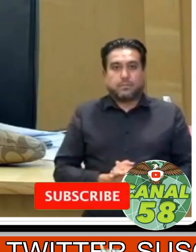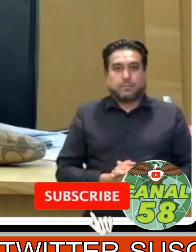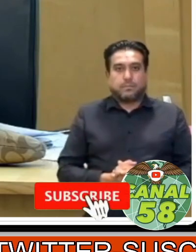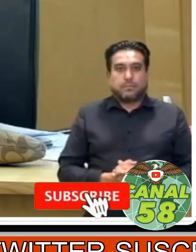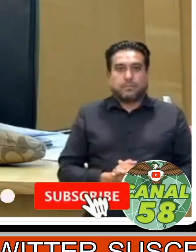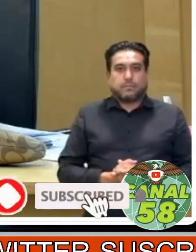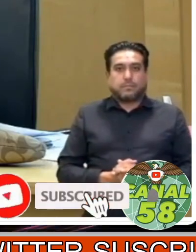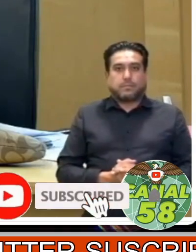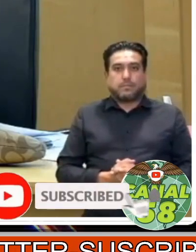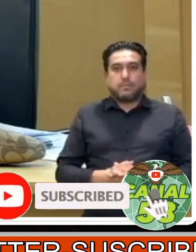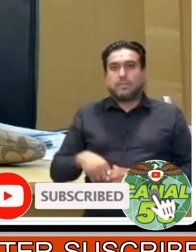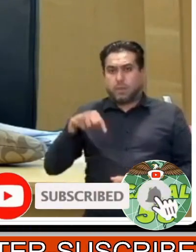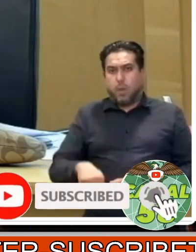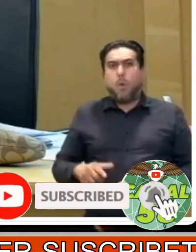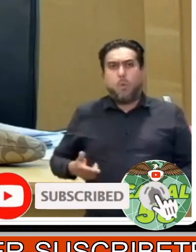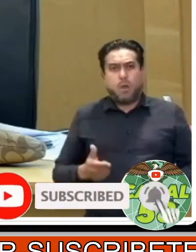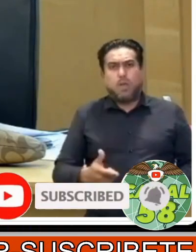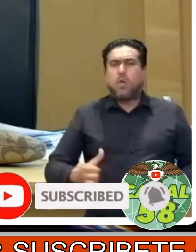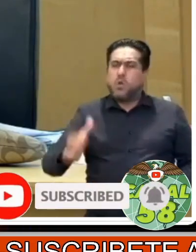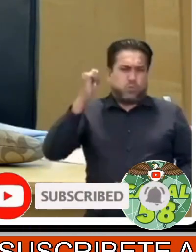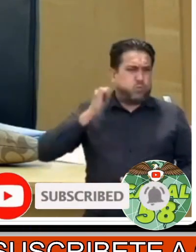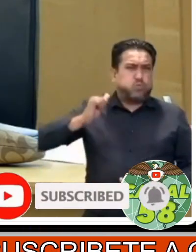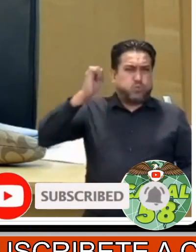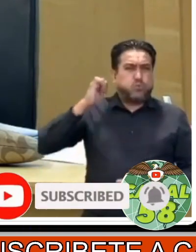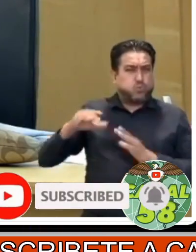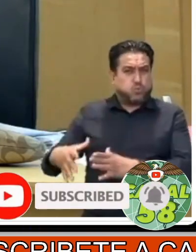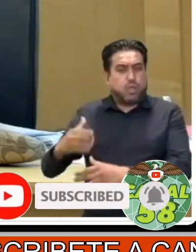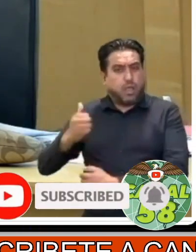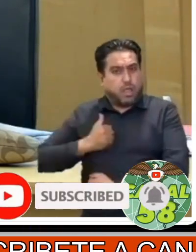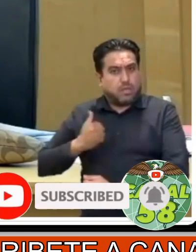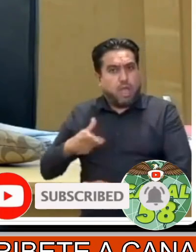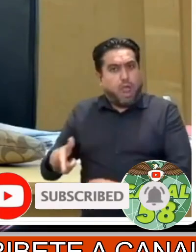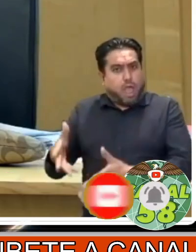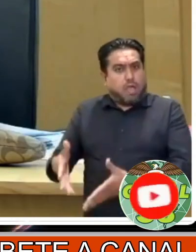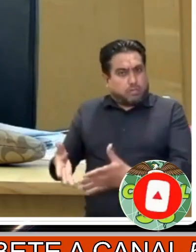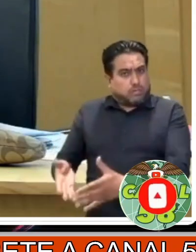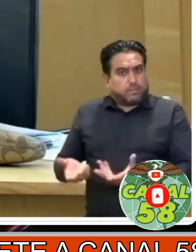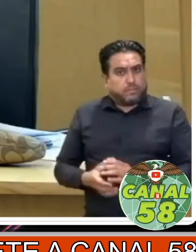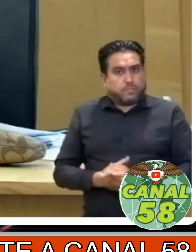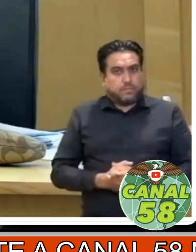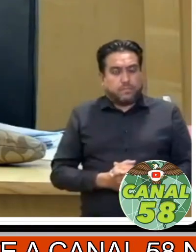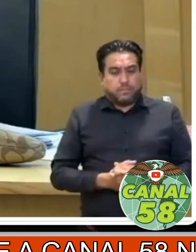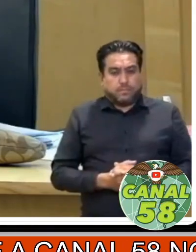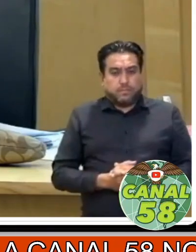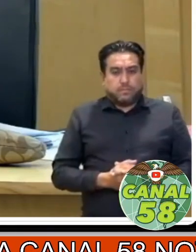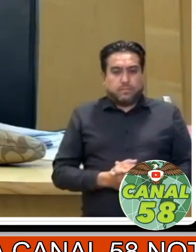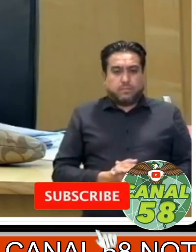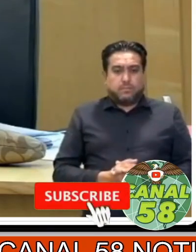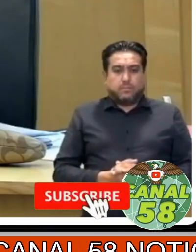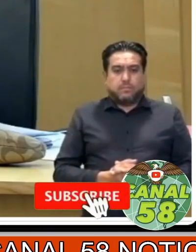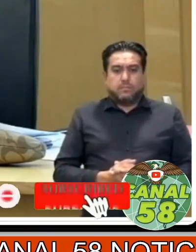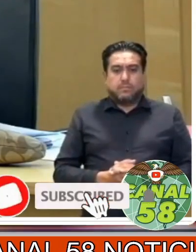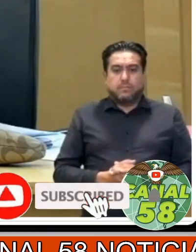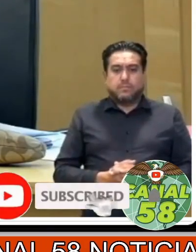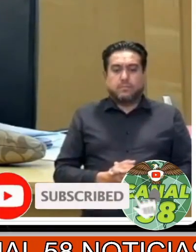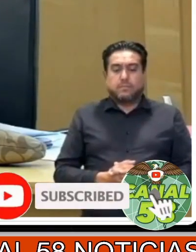está en Guanajuato desde hace muchos años. El ejército está en Guanajuato desde hace muchos